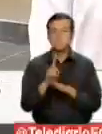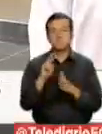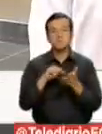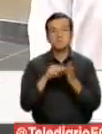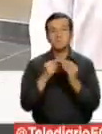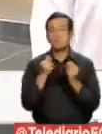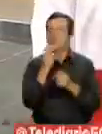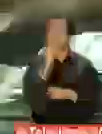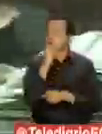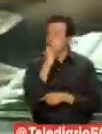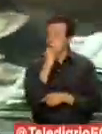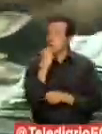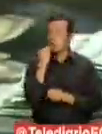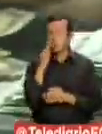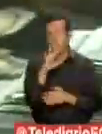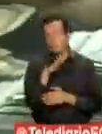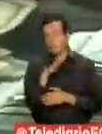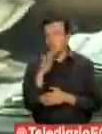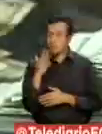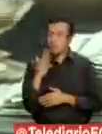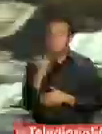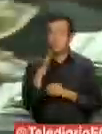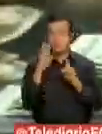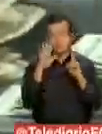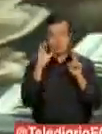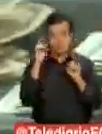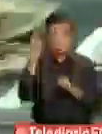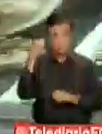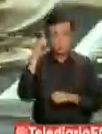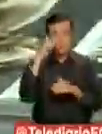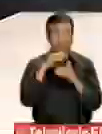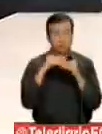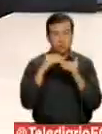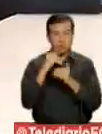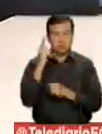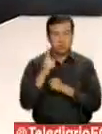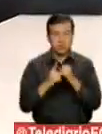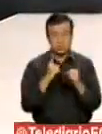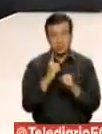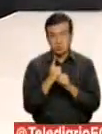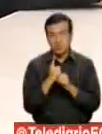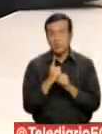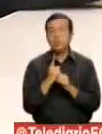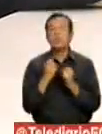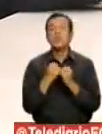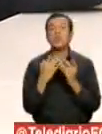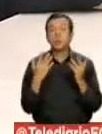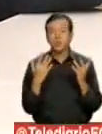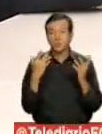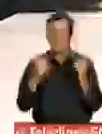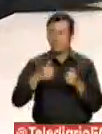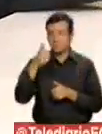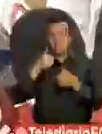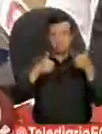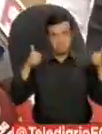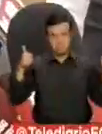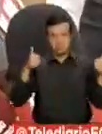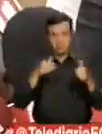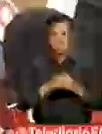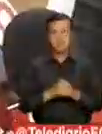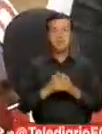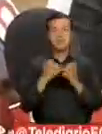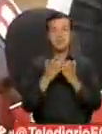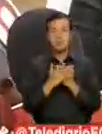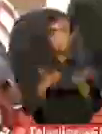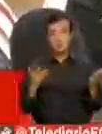representaría un ahorro para el Estado que bordeará los 60 millones de dólares anuales. El recorte iniciaría desde el nivel jerárquico superior. La intención,